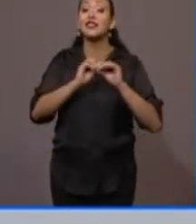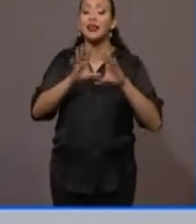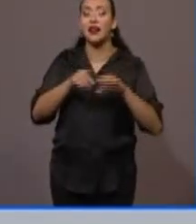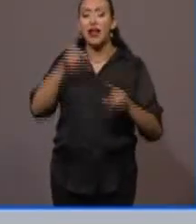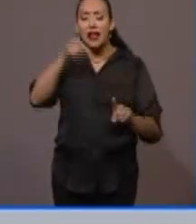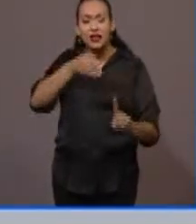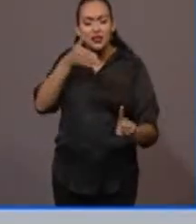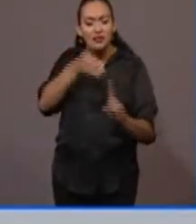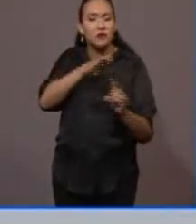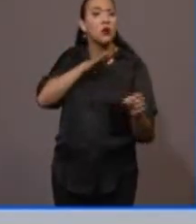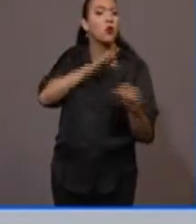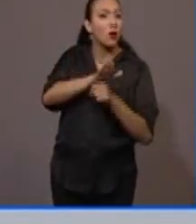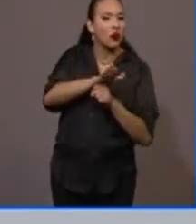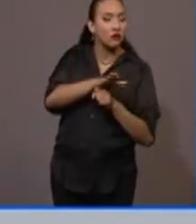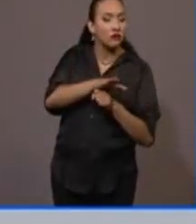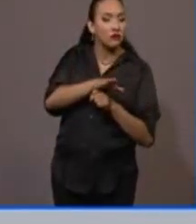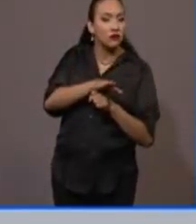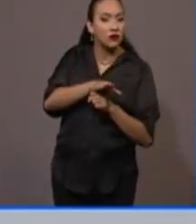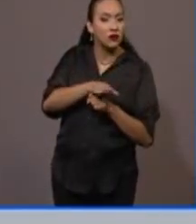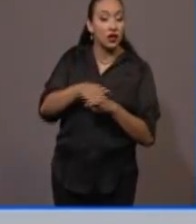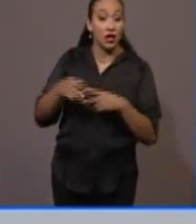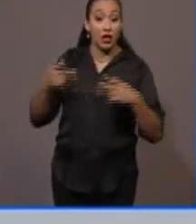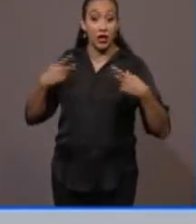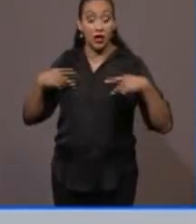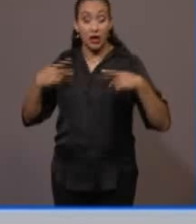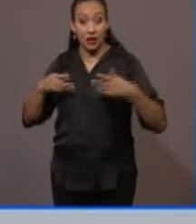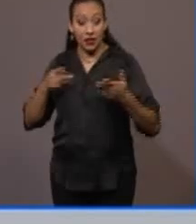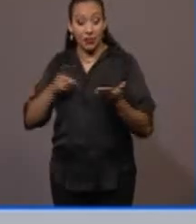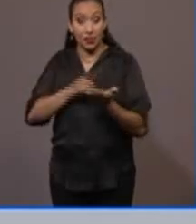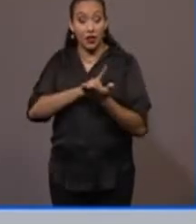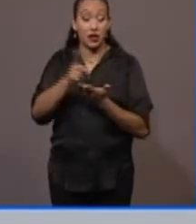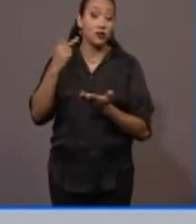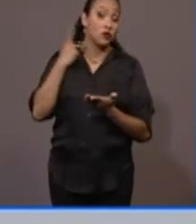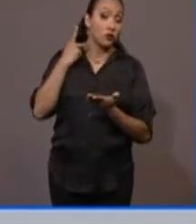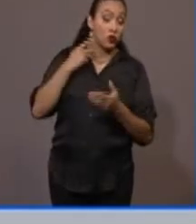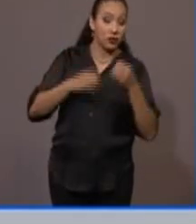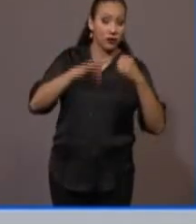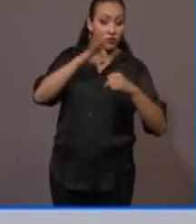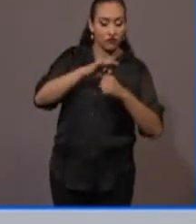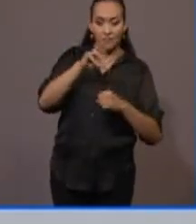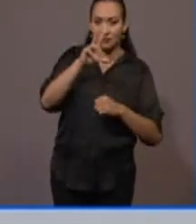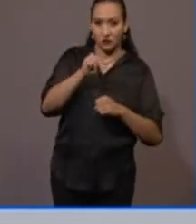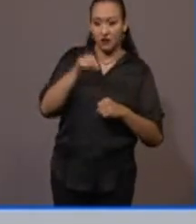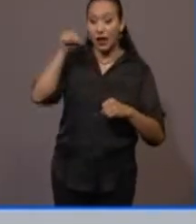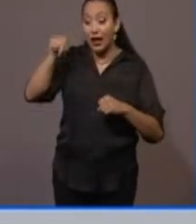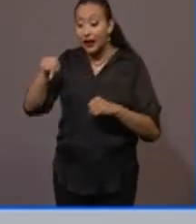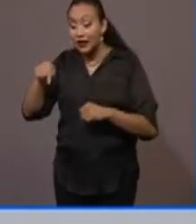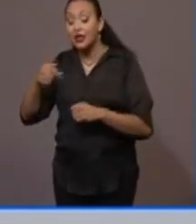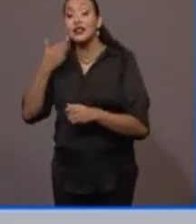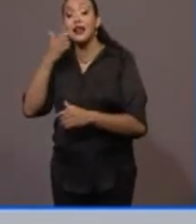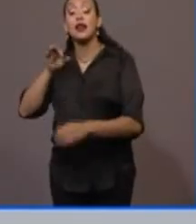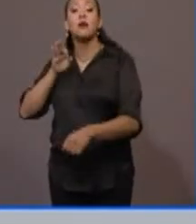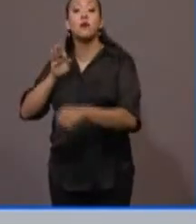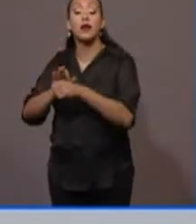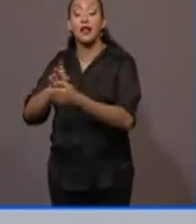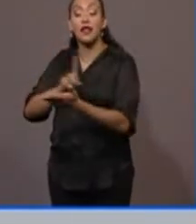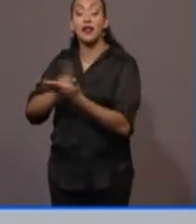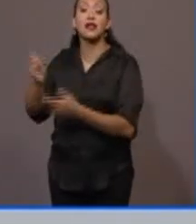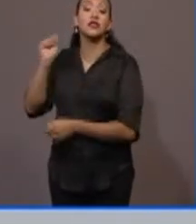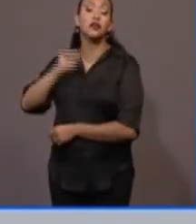pretendiendo proteger aquí no es el derecho político electoral de la parte actora, ningún derecho político electoral. Lo que se está pretendiendo proteger es el derecho a la